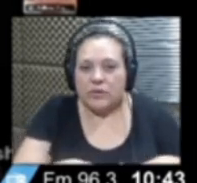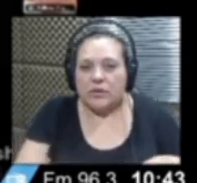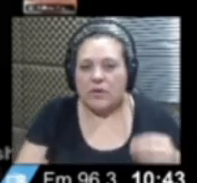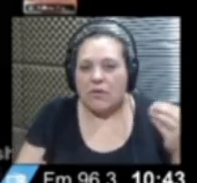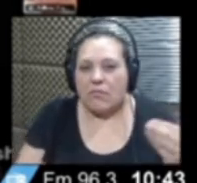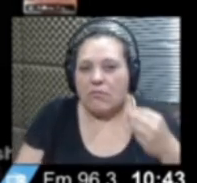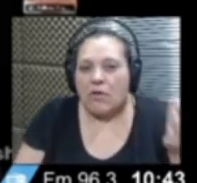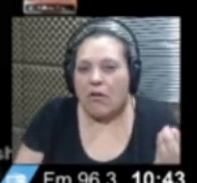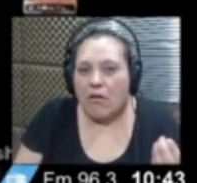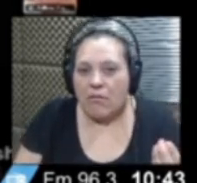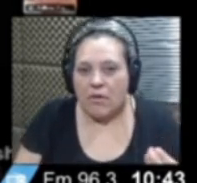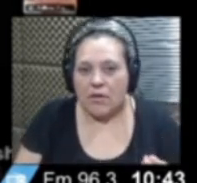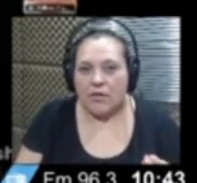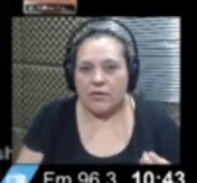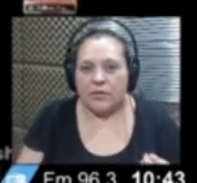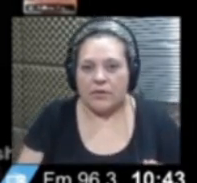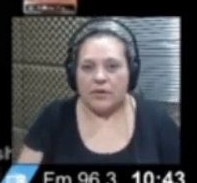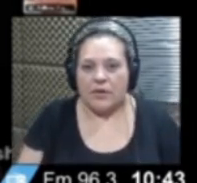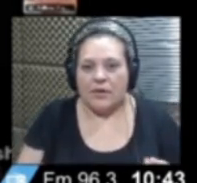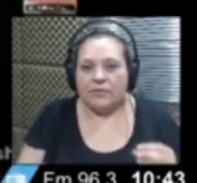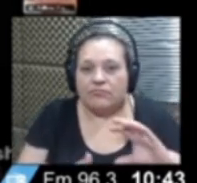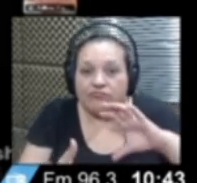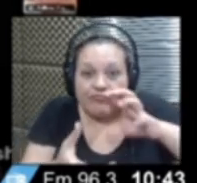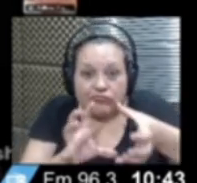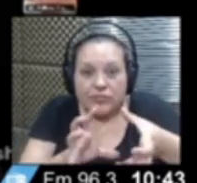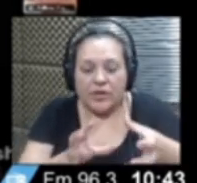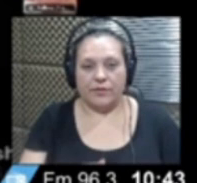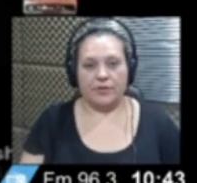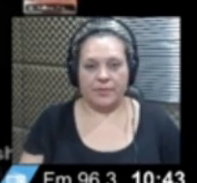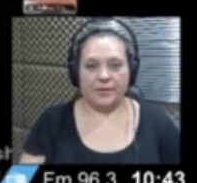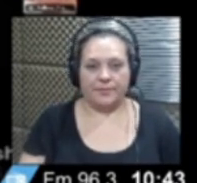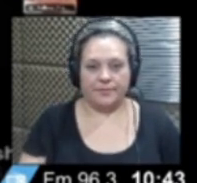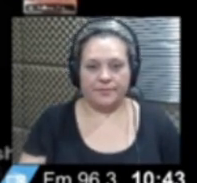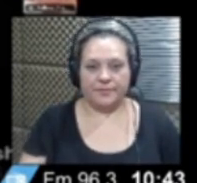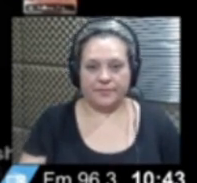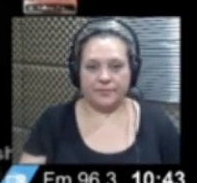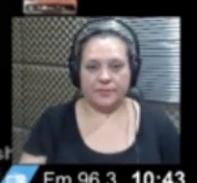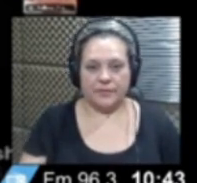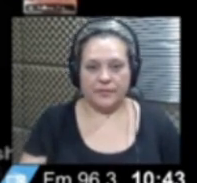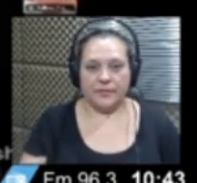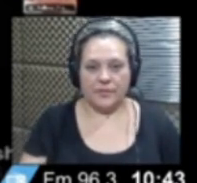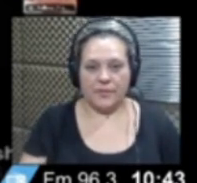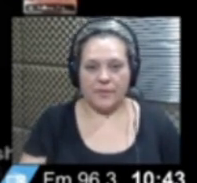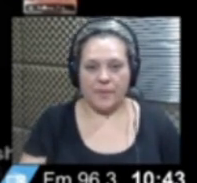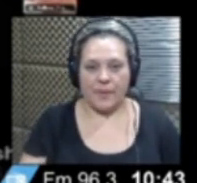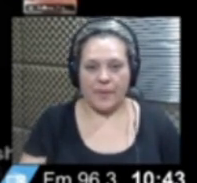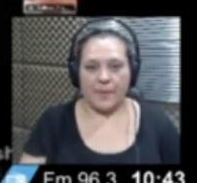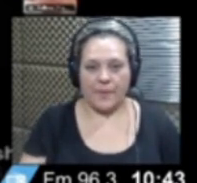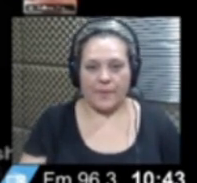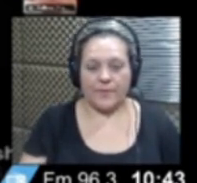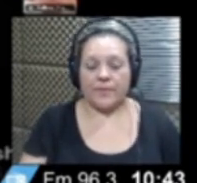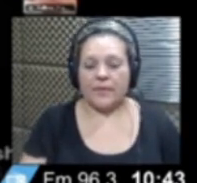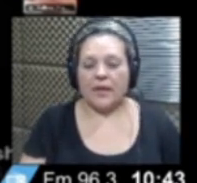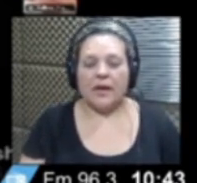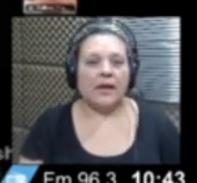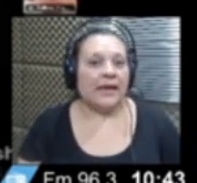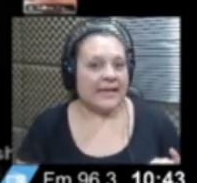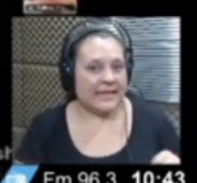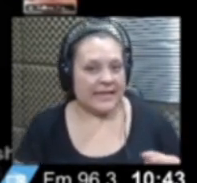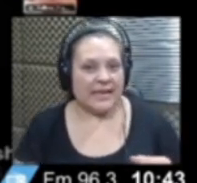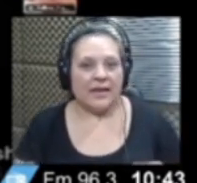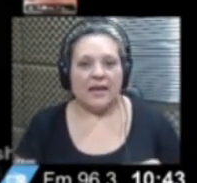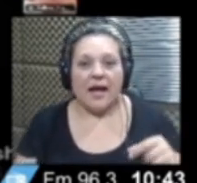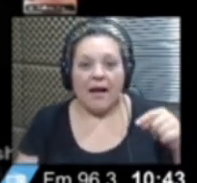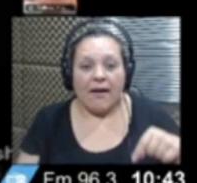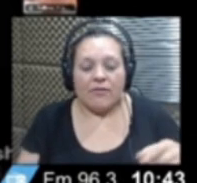provincia, como así en el país, es un movimiento negro, perdón, es un movimiento nuevo. Estamos